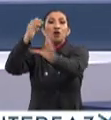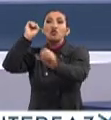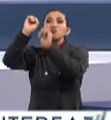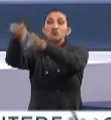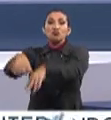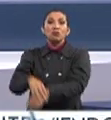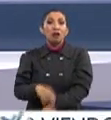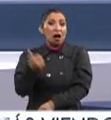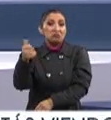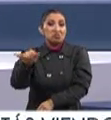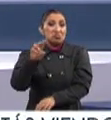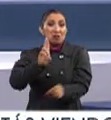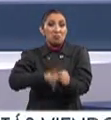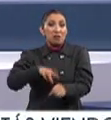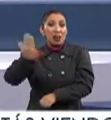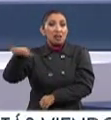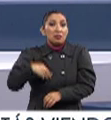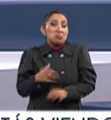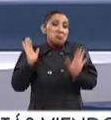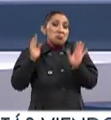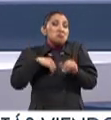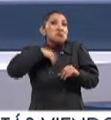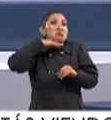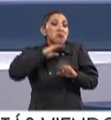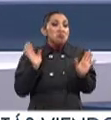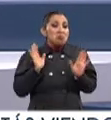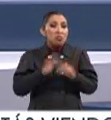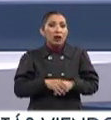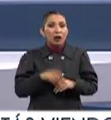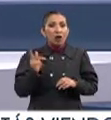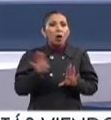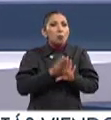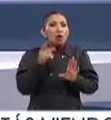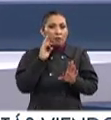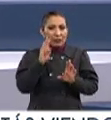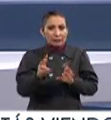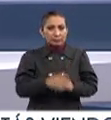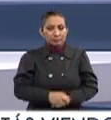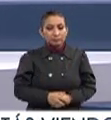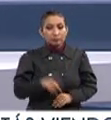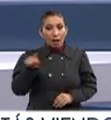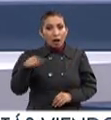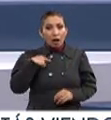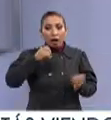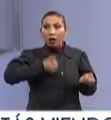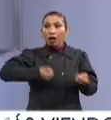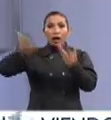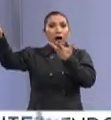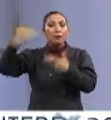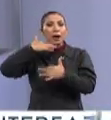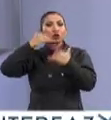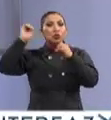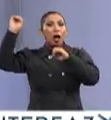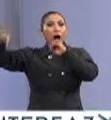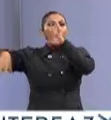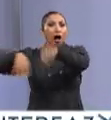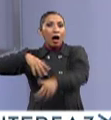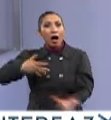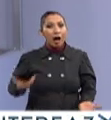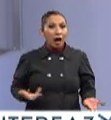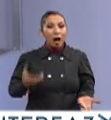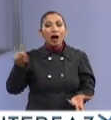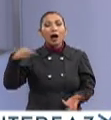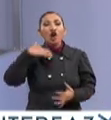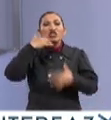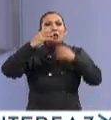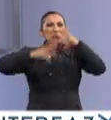de manera inconsciente, de manera indiscriminada, como queramos verlo, pero se están yendo a los residuos. ¿Qué tenemos? Pues